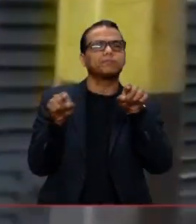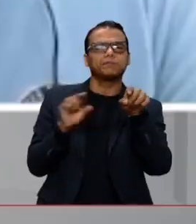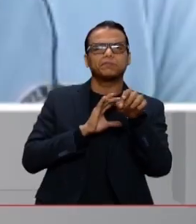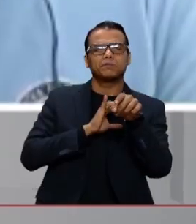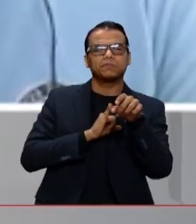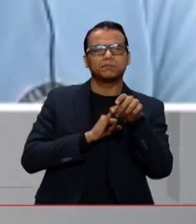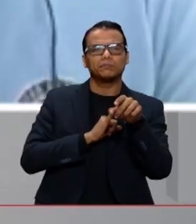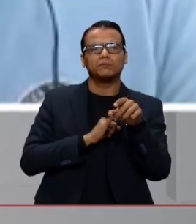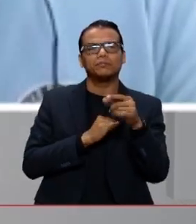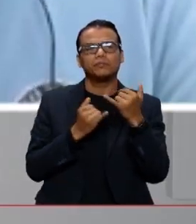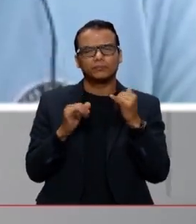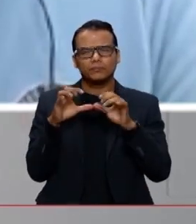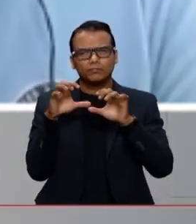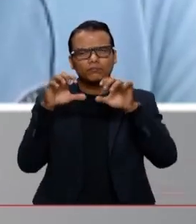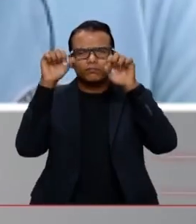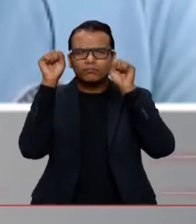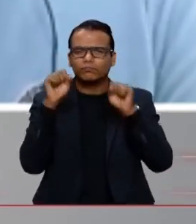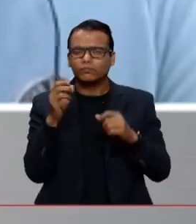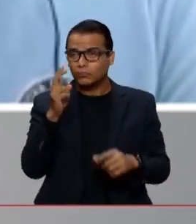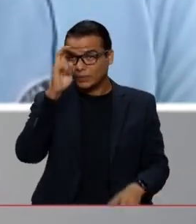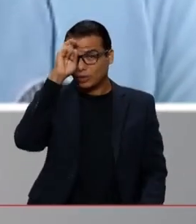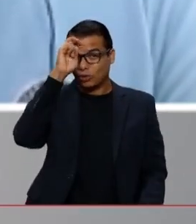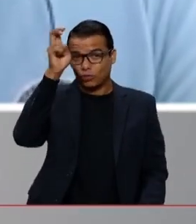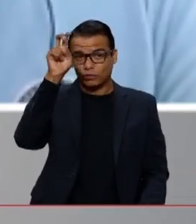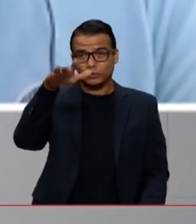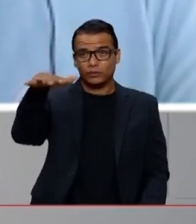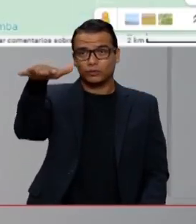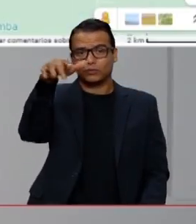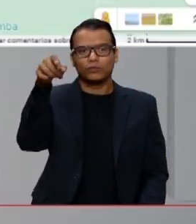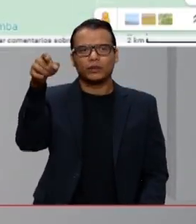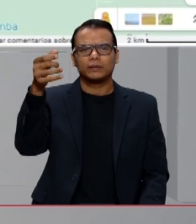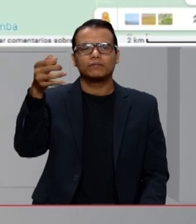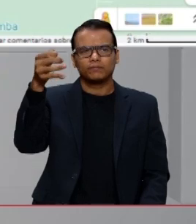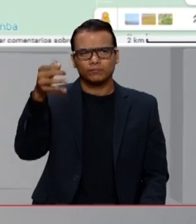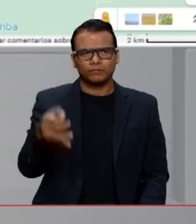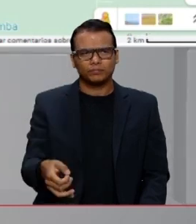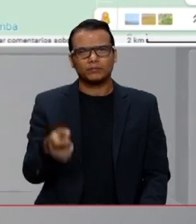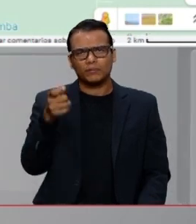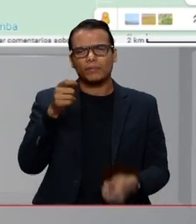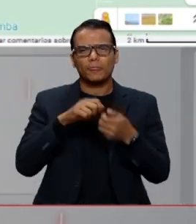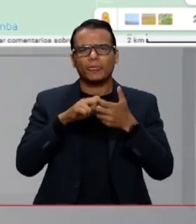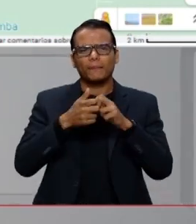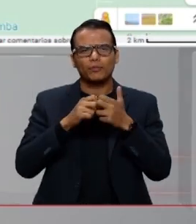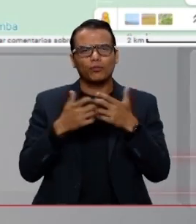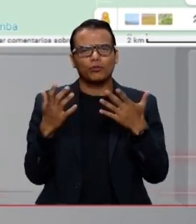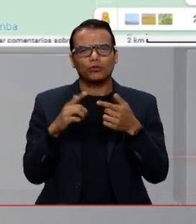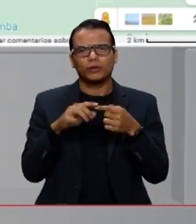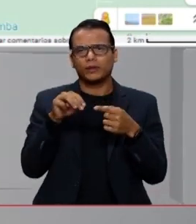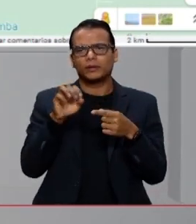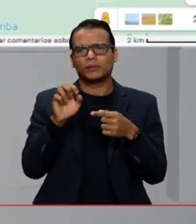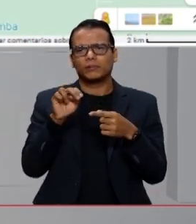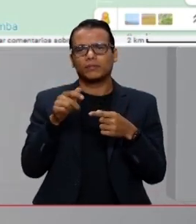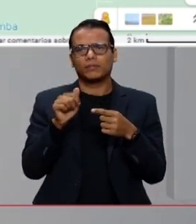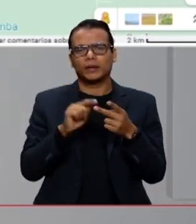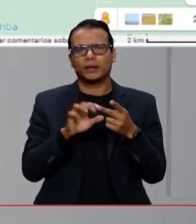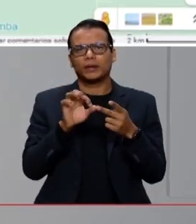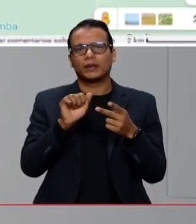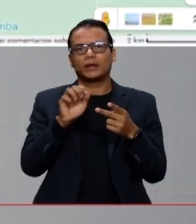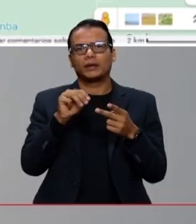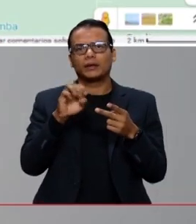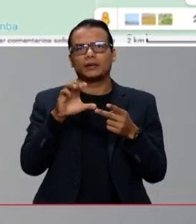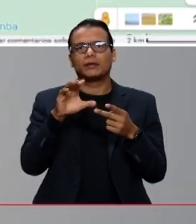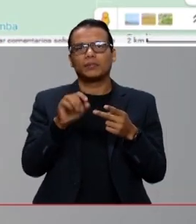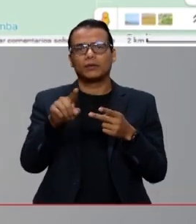zonas de la ciudad, tenemos que la zona norte a esta hora nos reporta inconvenientes en sectores como Menga y Sameco. Son dos